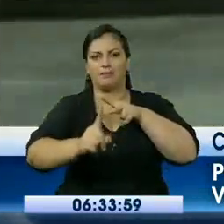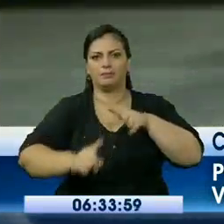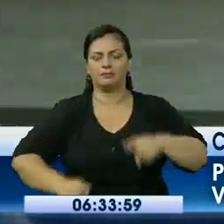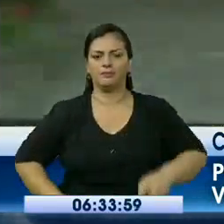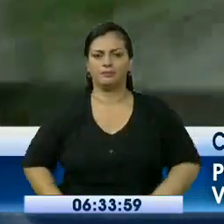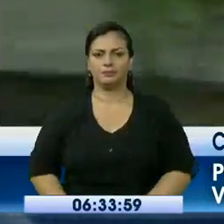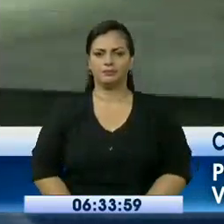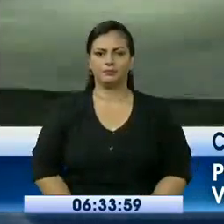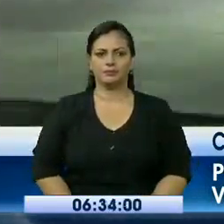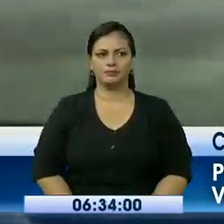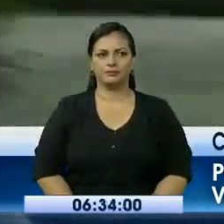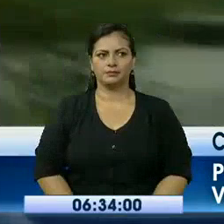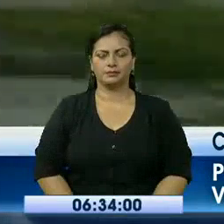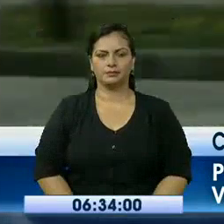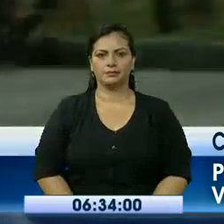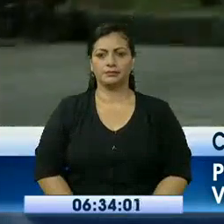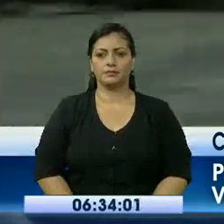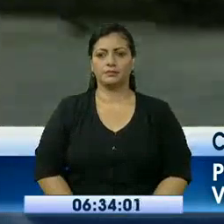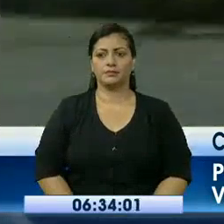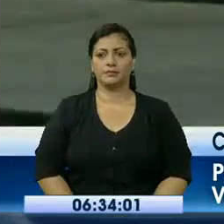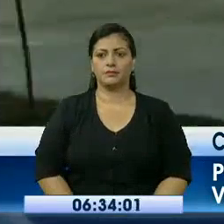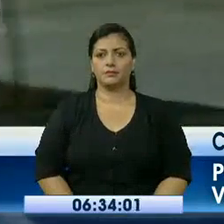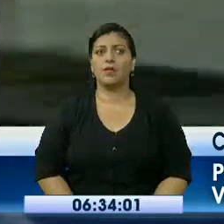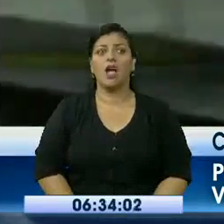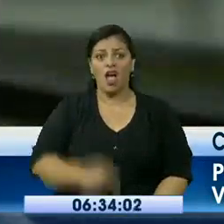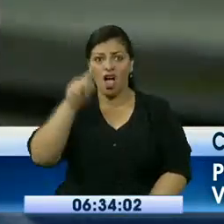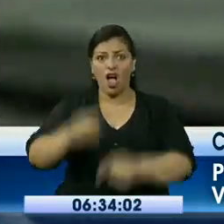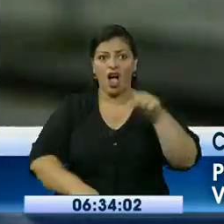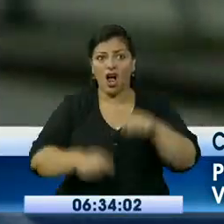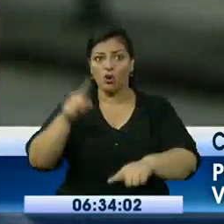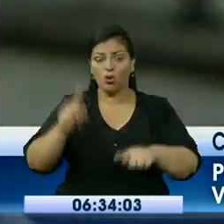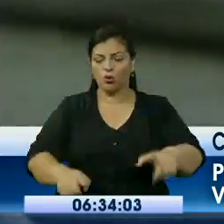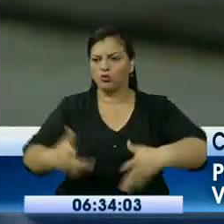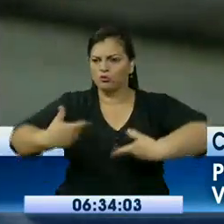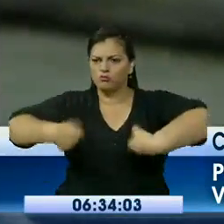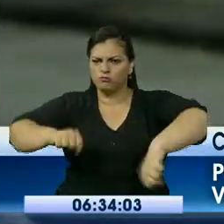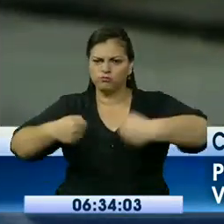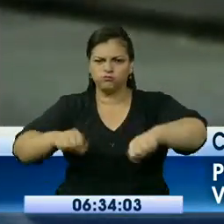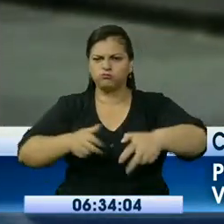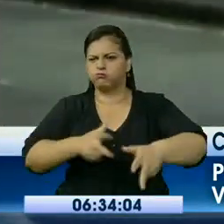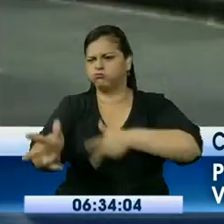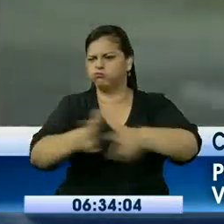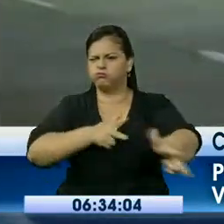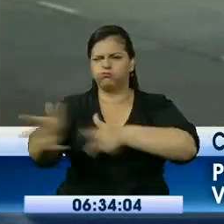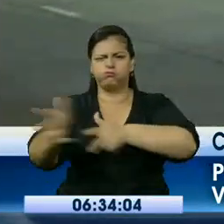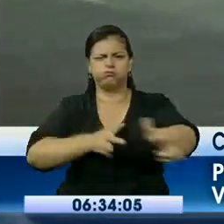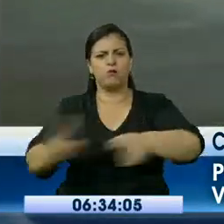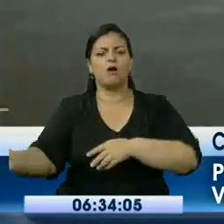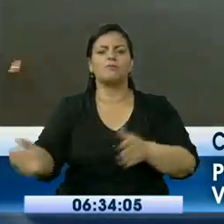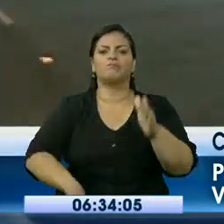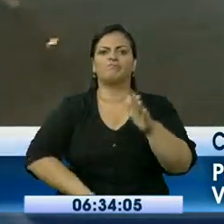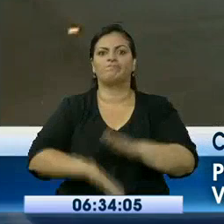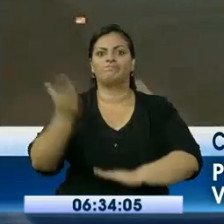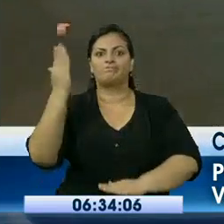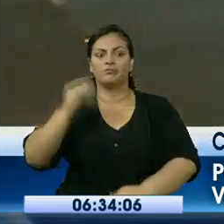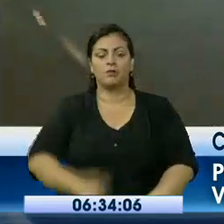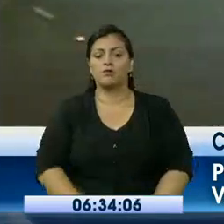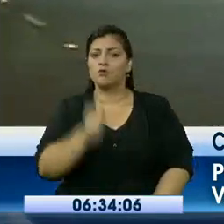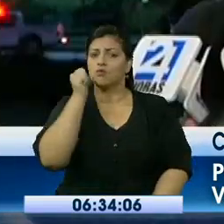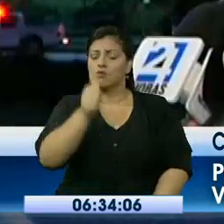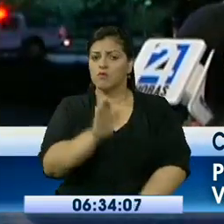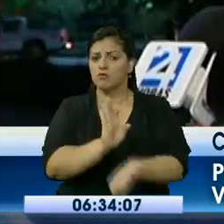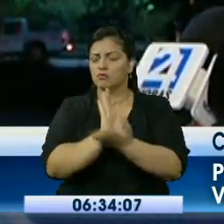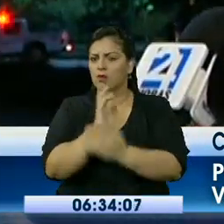Hay mucha gente que se lanzó a la quebrada y a Calado, pero igualmente se dieron a la fuga muchas motos. Ustedes fueron testigos de cómo fue